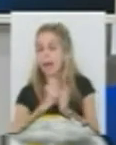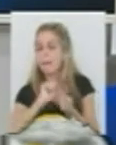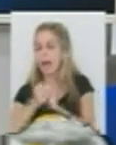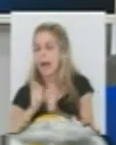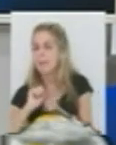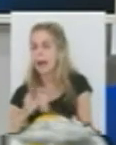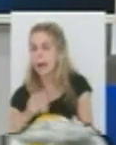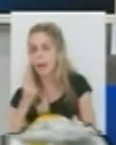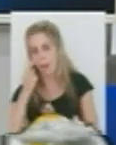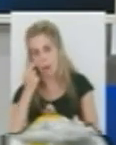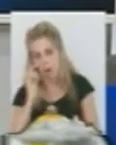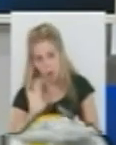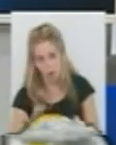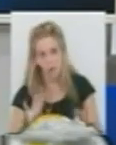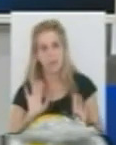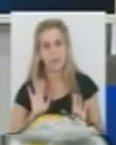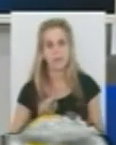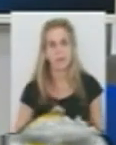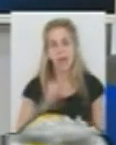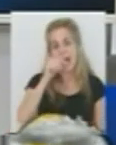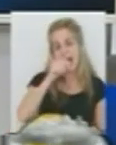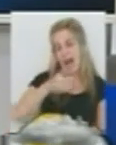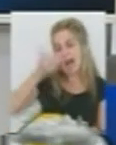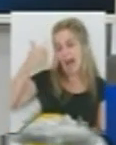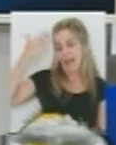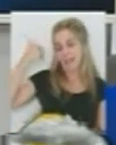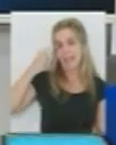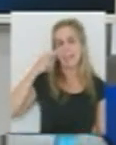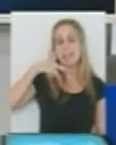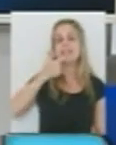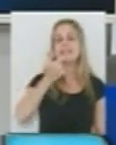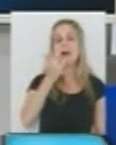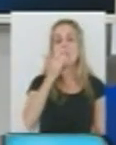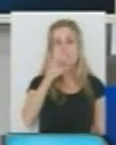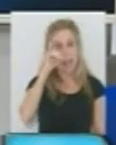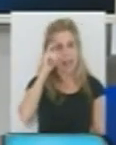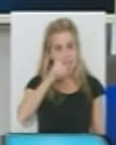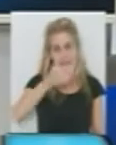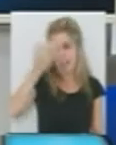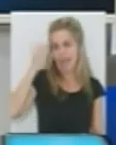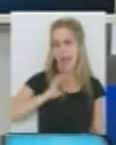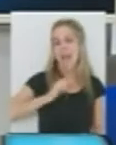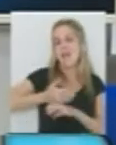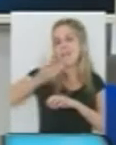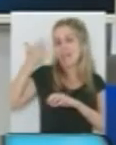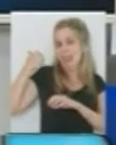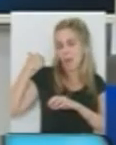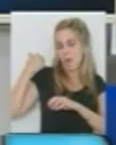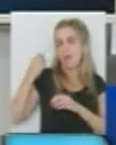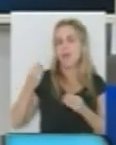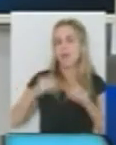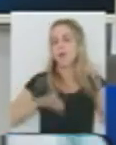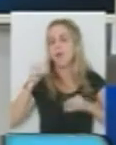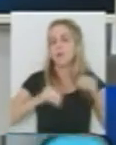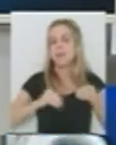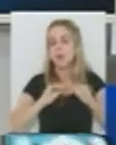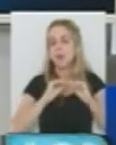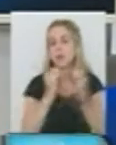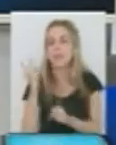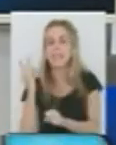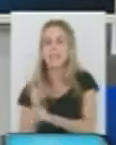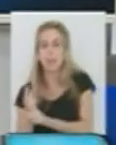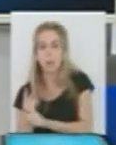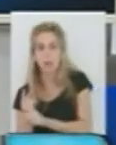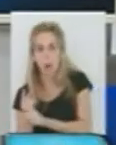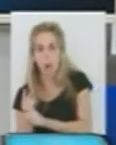dinámica. Entonces no creamos, porque digo, Insaurralde el año pasado no ganó. El año pasado salió segundo de Massa. Ahora parece